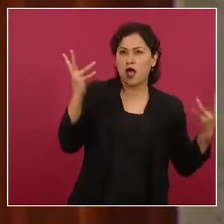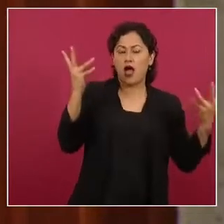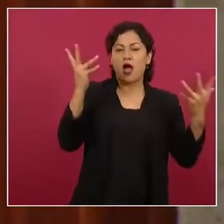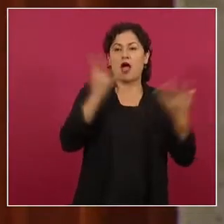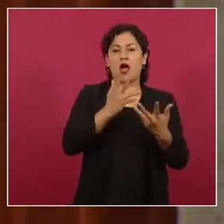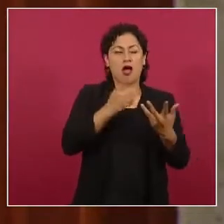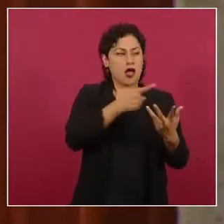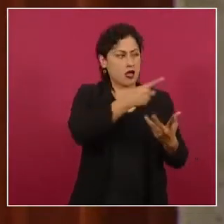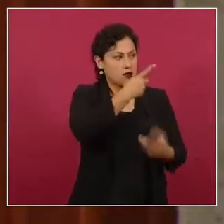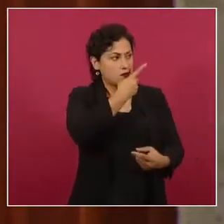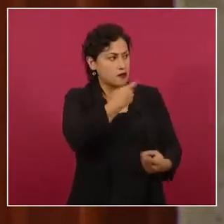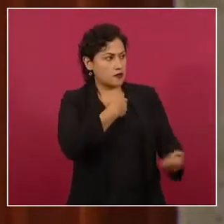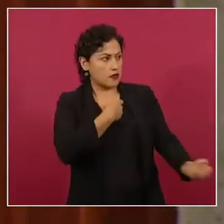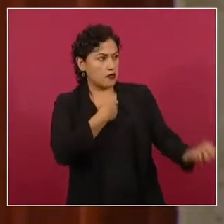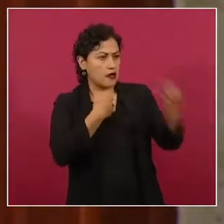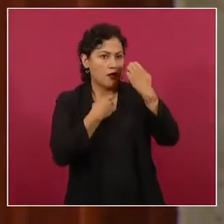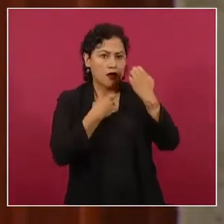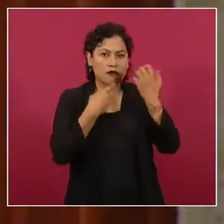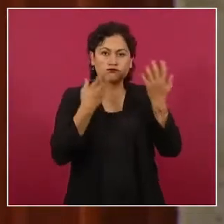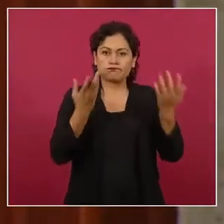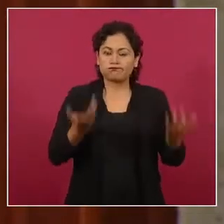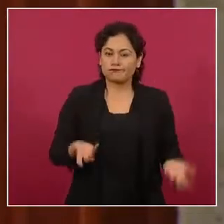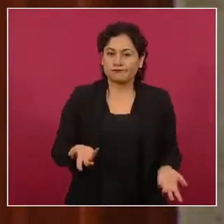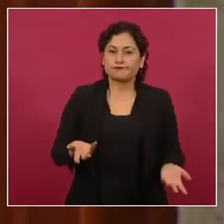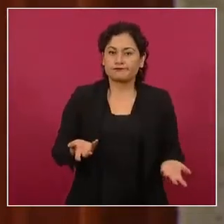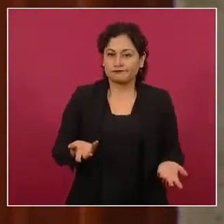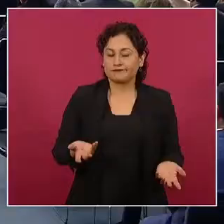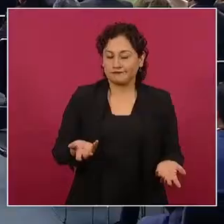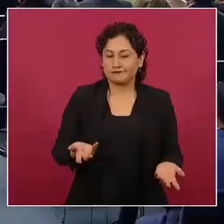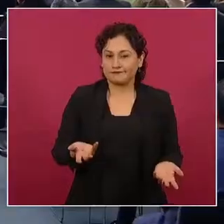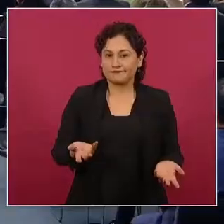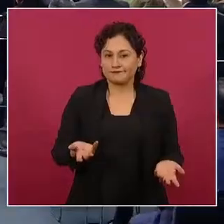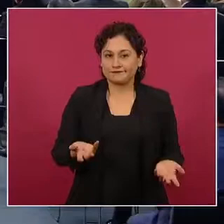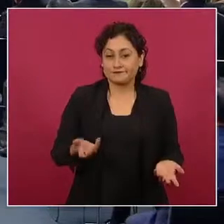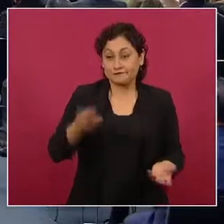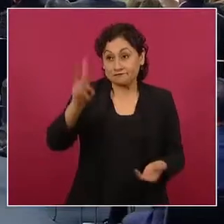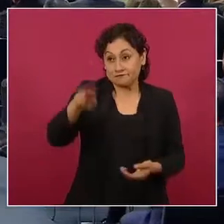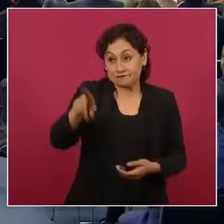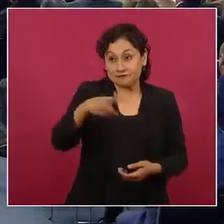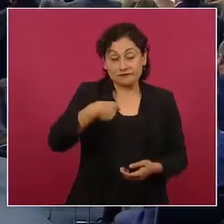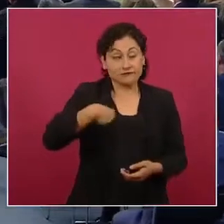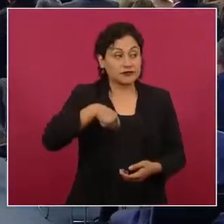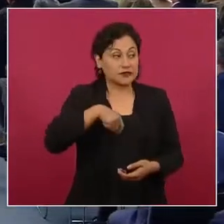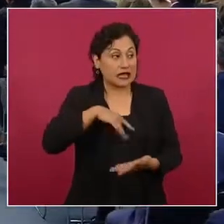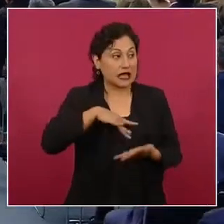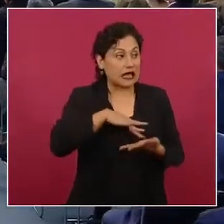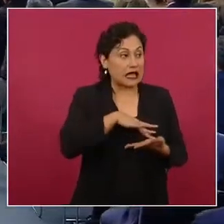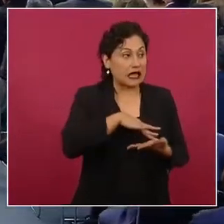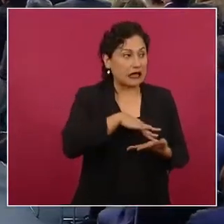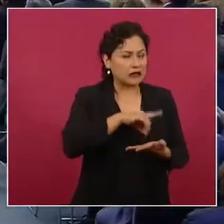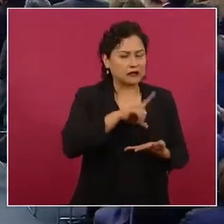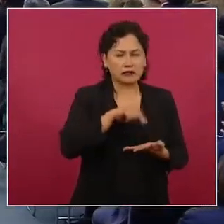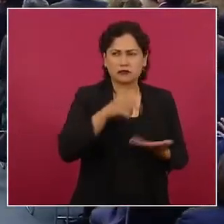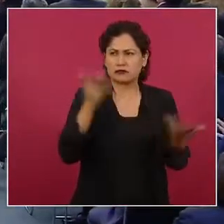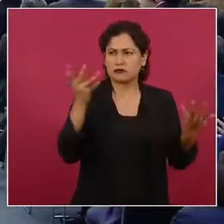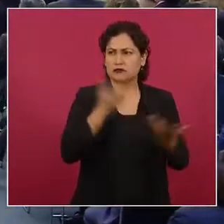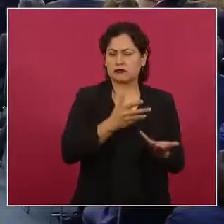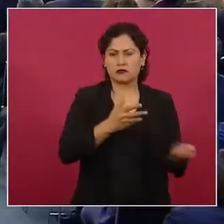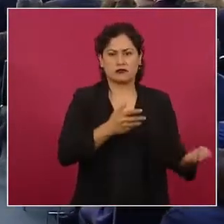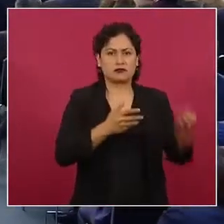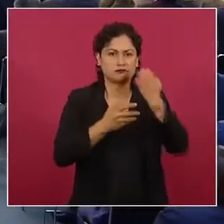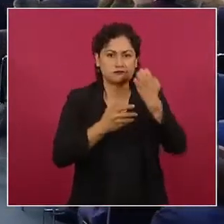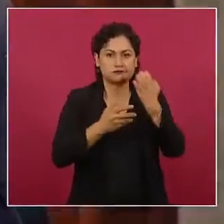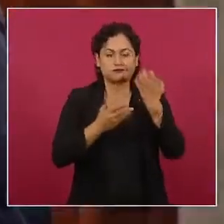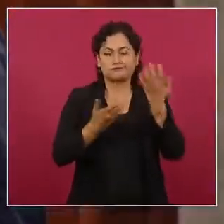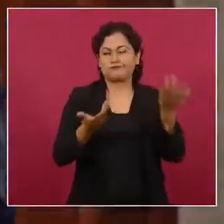engañaron, que actuaron de buena fe. Entonces, ¿qué se les va a plantear?